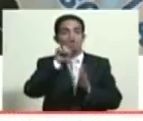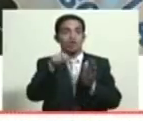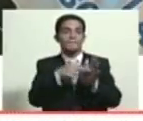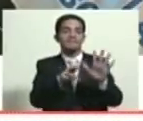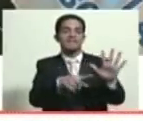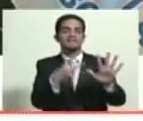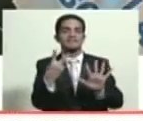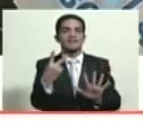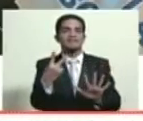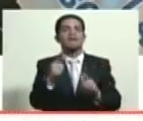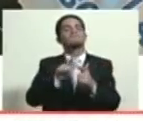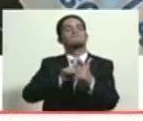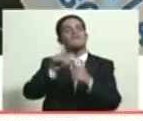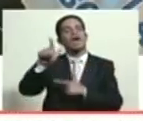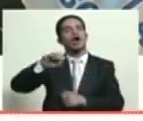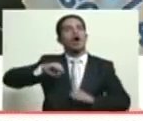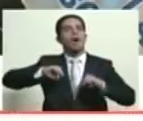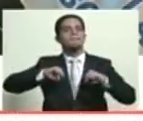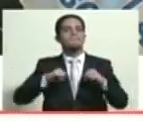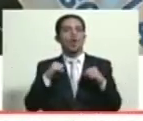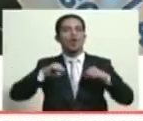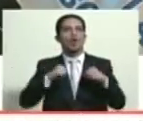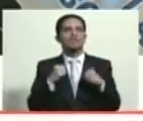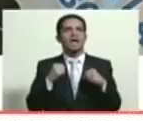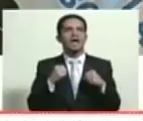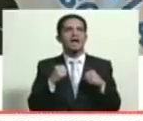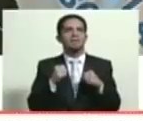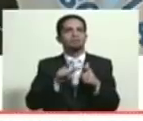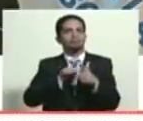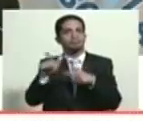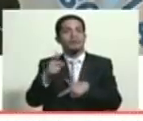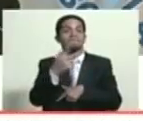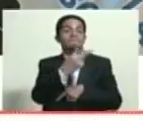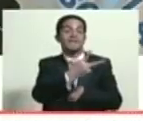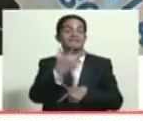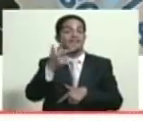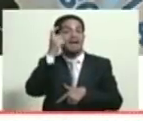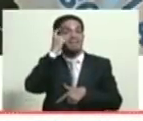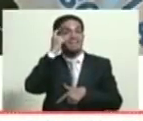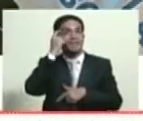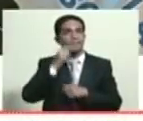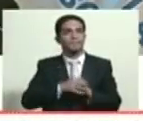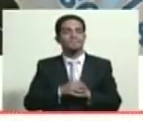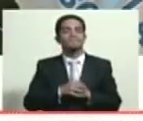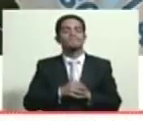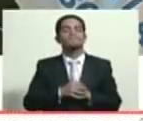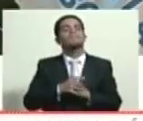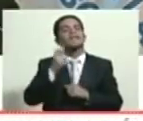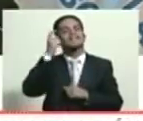21-4-2017, salió a Bogotá por 23 días. El día